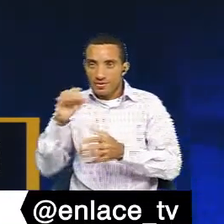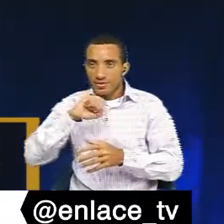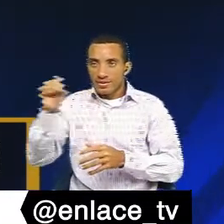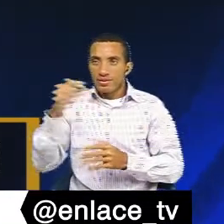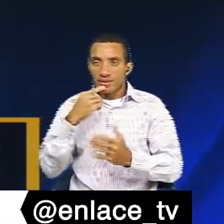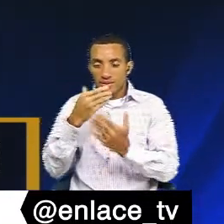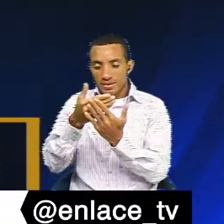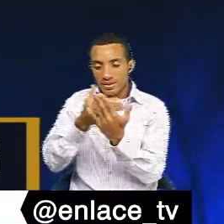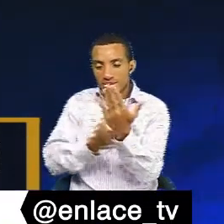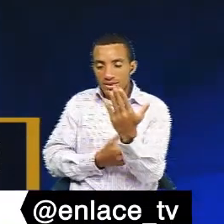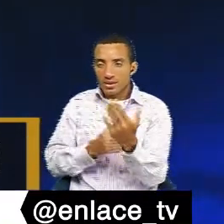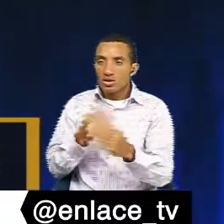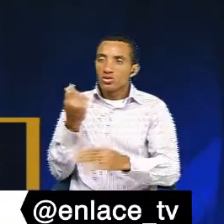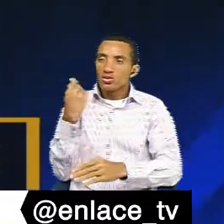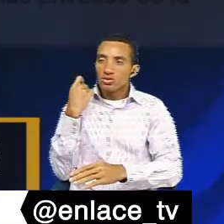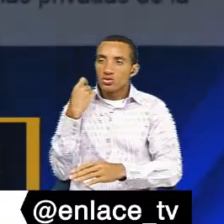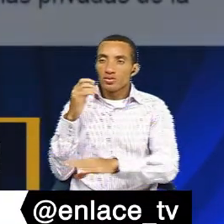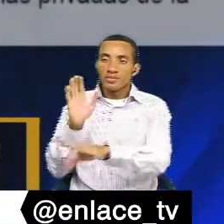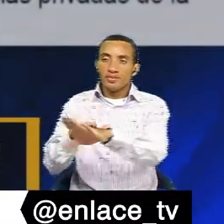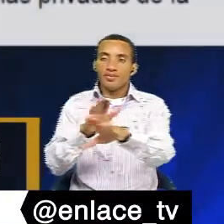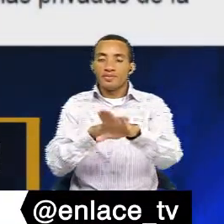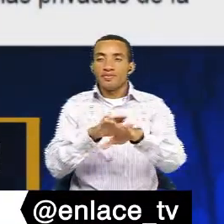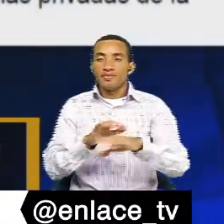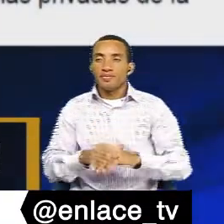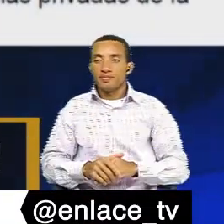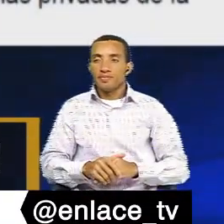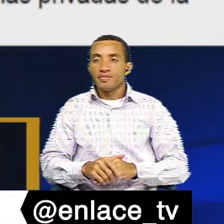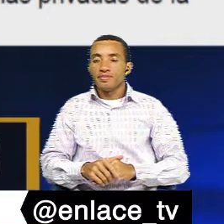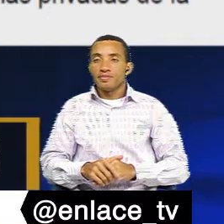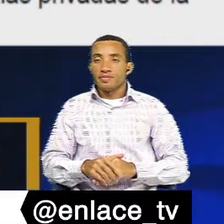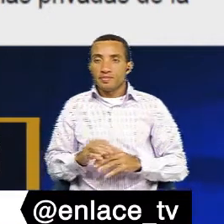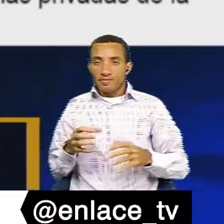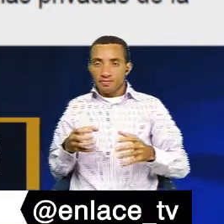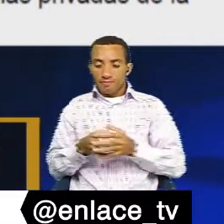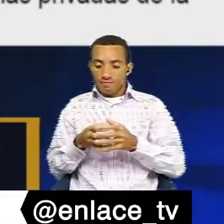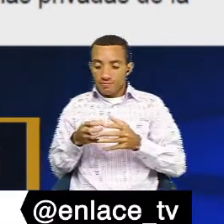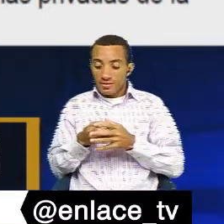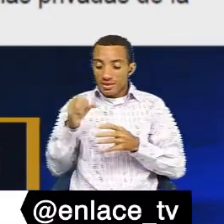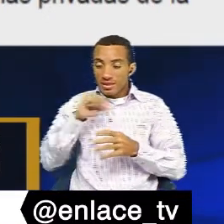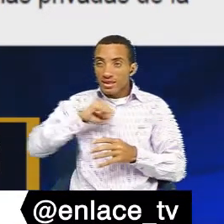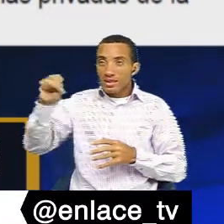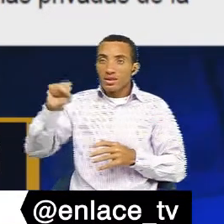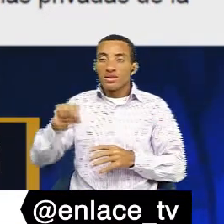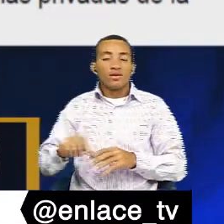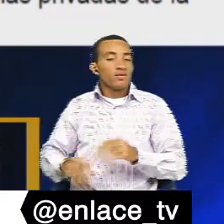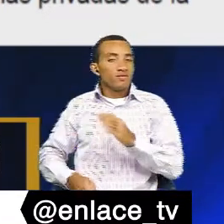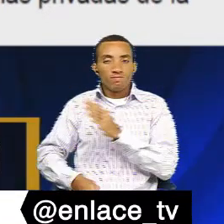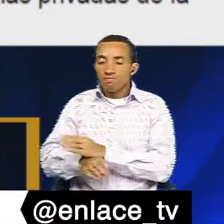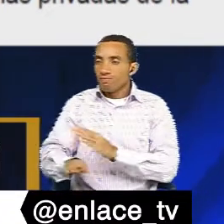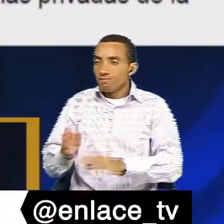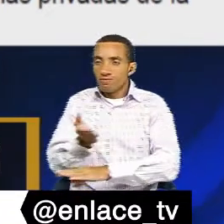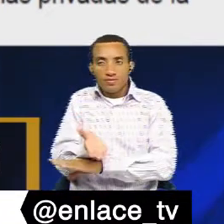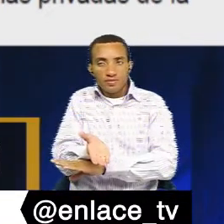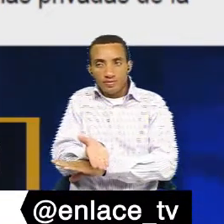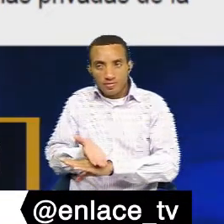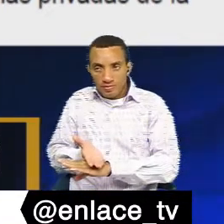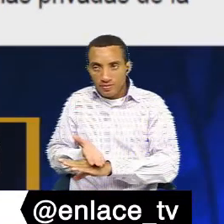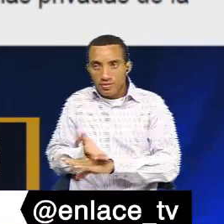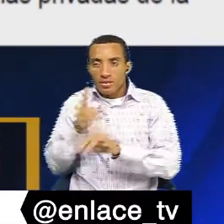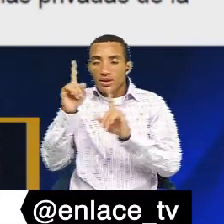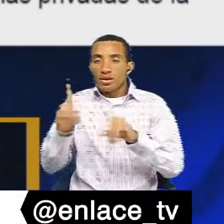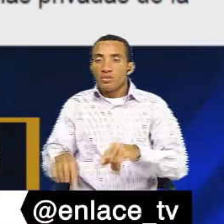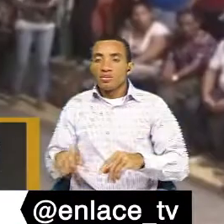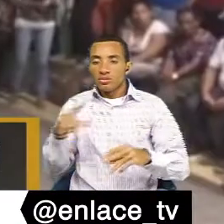emitido en los últimos minutos, aseguró lo siguiente: nuestra organización sindical sigue exigiendo la moratoria y la discusión nacional